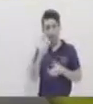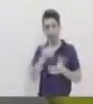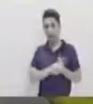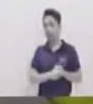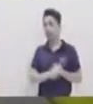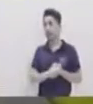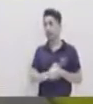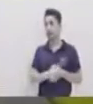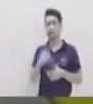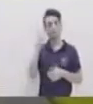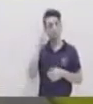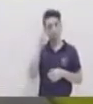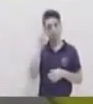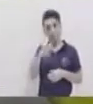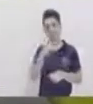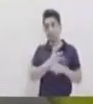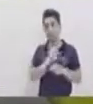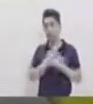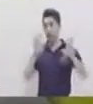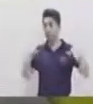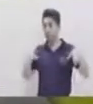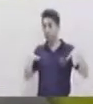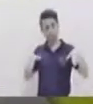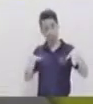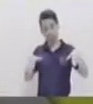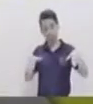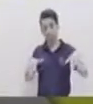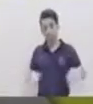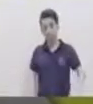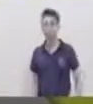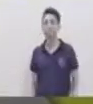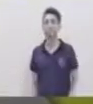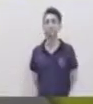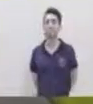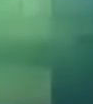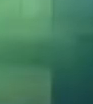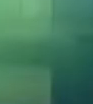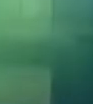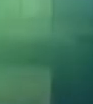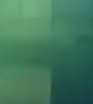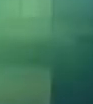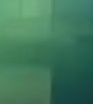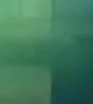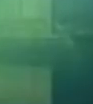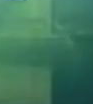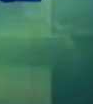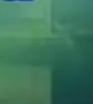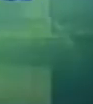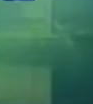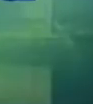antibacterial, y recuerden, Guatemala no se detiene.